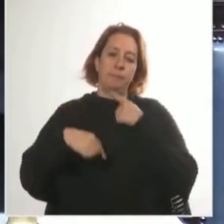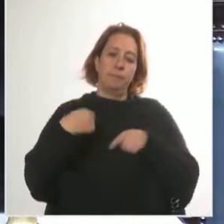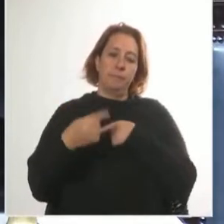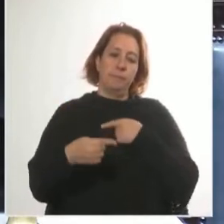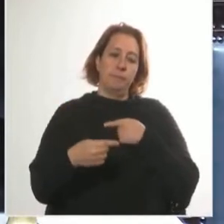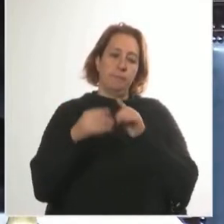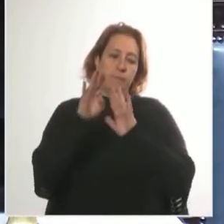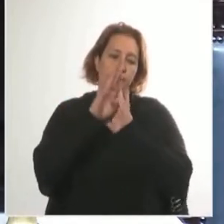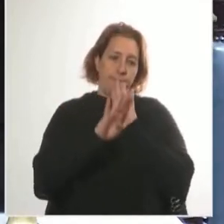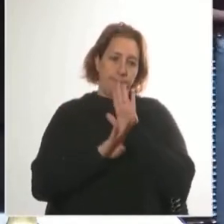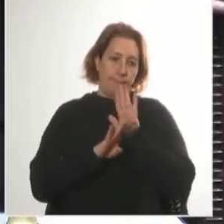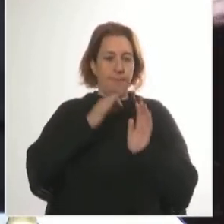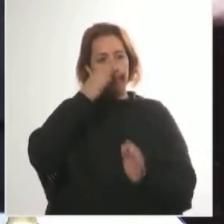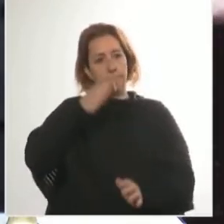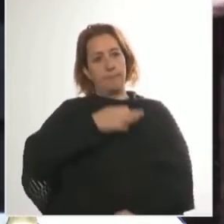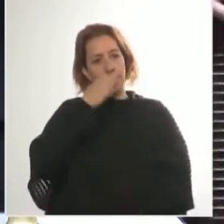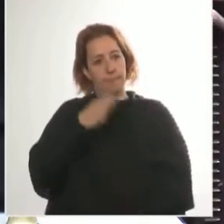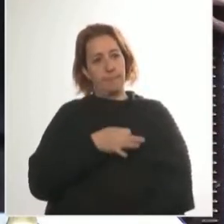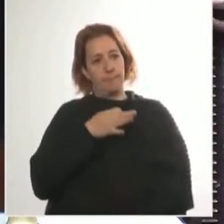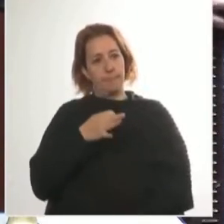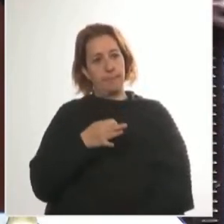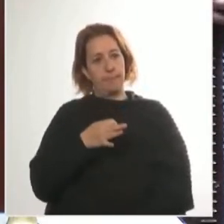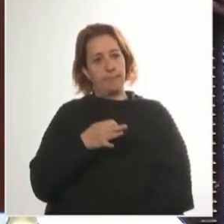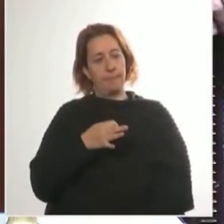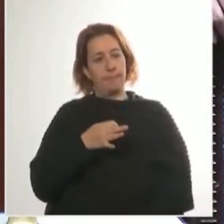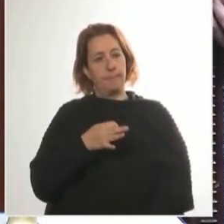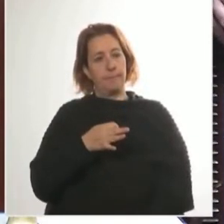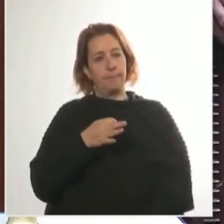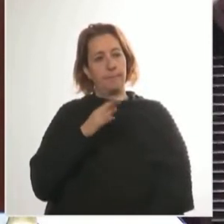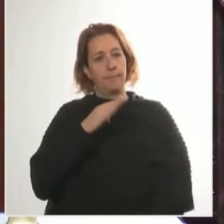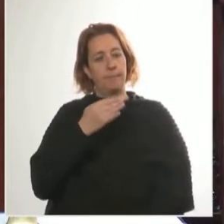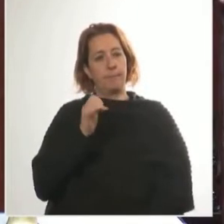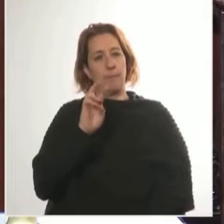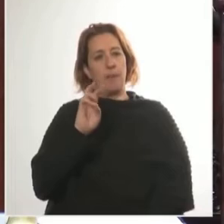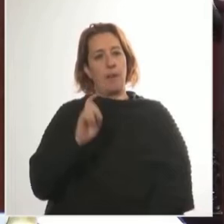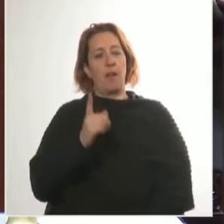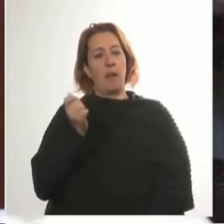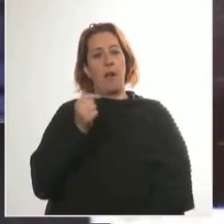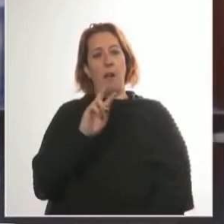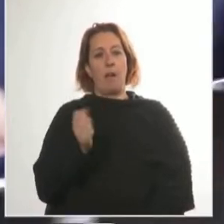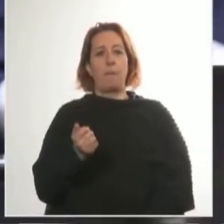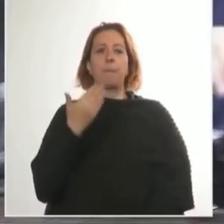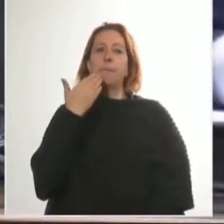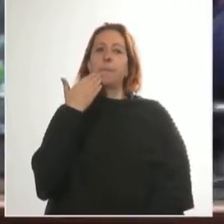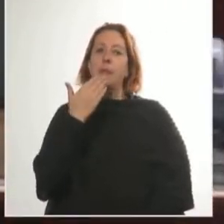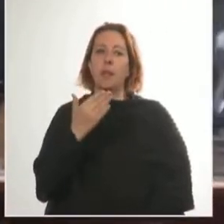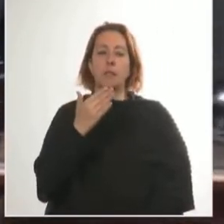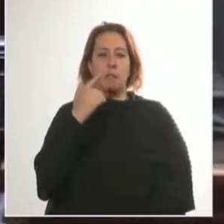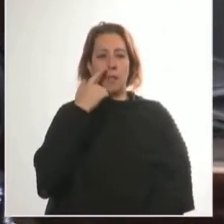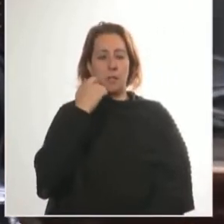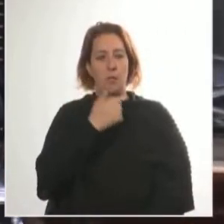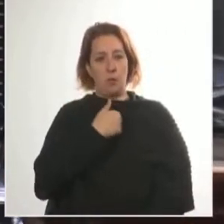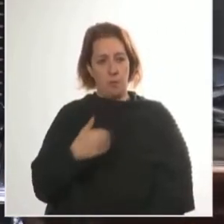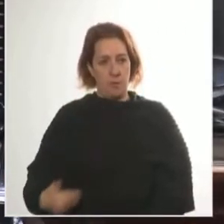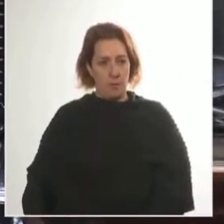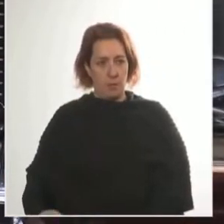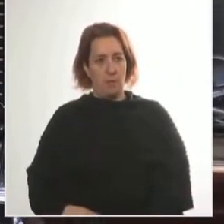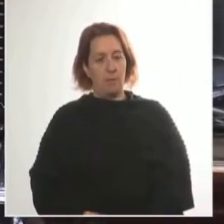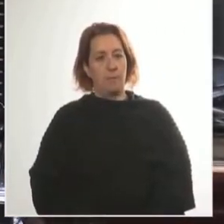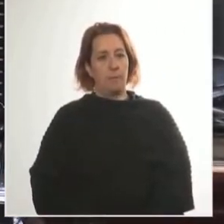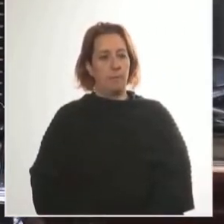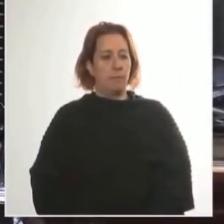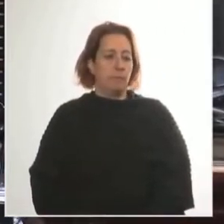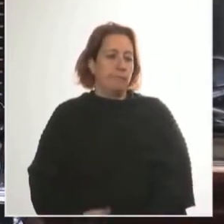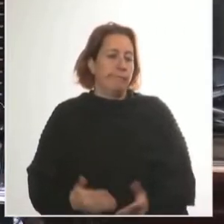acuerdo con la lista de oradores, tiene la palabra el señor senador Mario Vergara. Gracias, señor presidente.